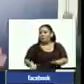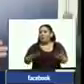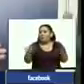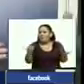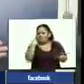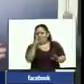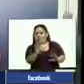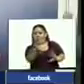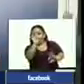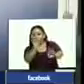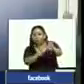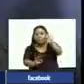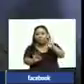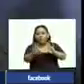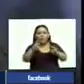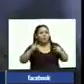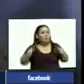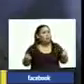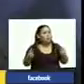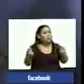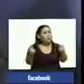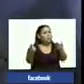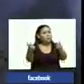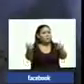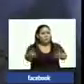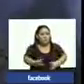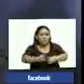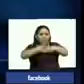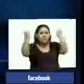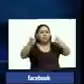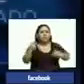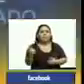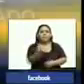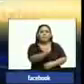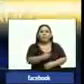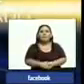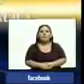luz irregularidades que rápidamente encendieron el enojo de la ciudadanía.